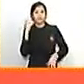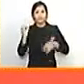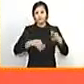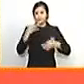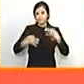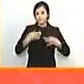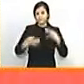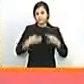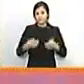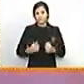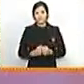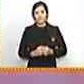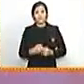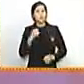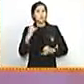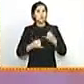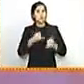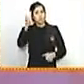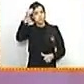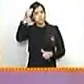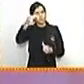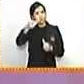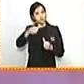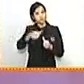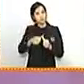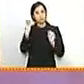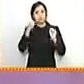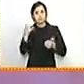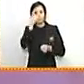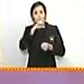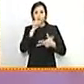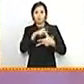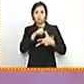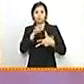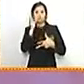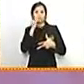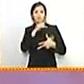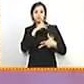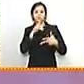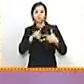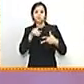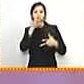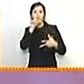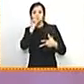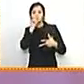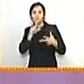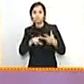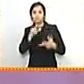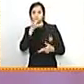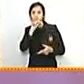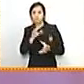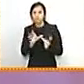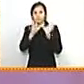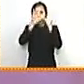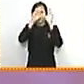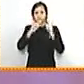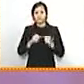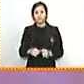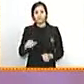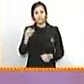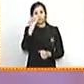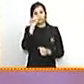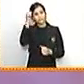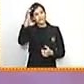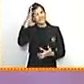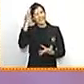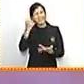Muchas felicidades. Jugadores, les recuerdo que nos pueden seguir en nuestras redes sociales de Instagram, Facebook y Twitter como @LotoHonduras.